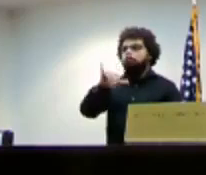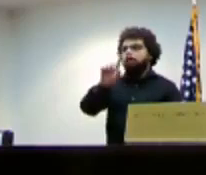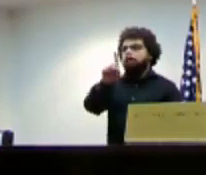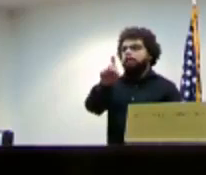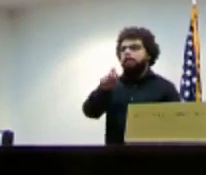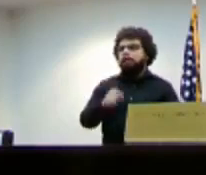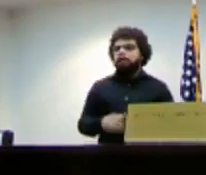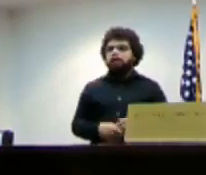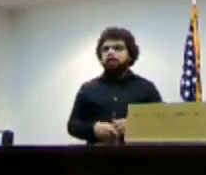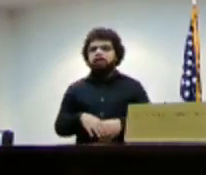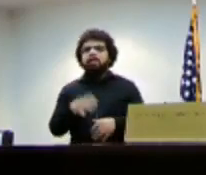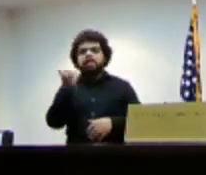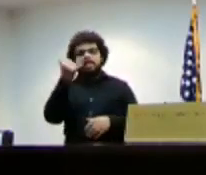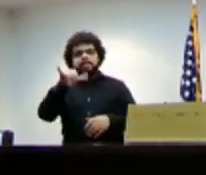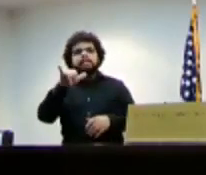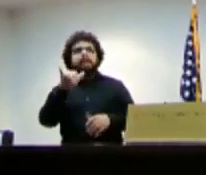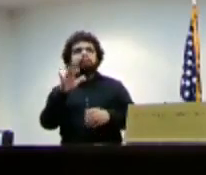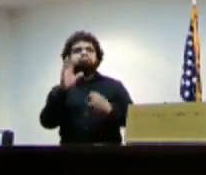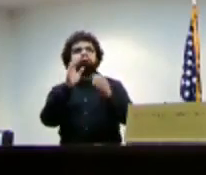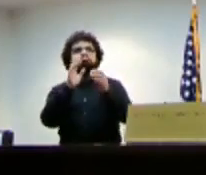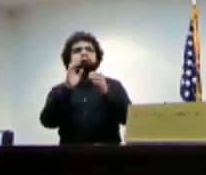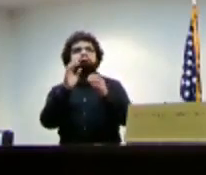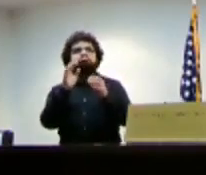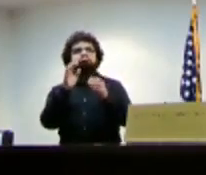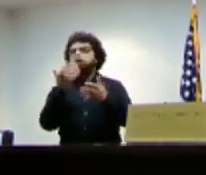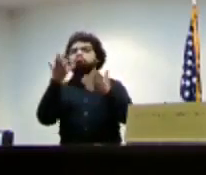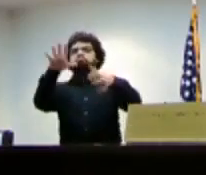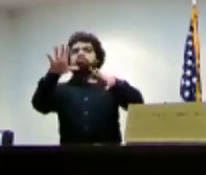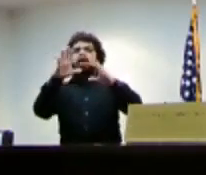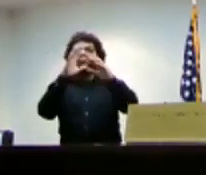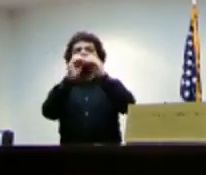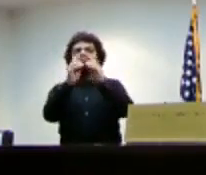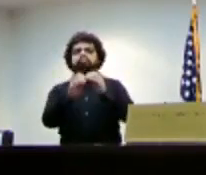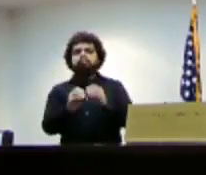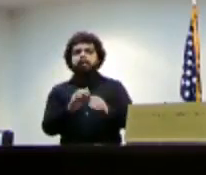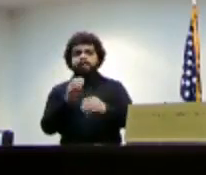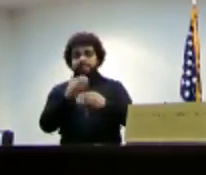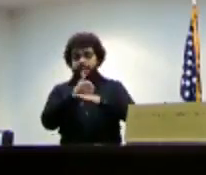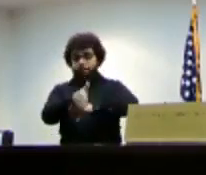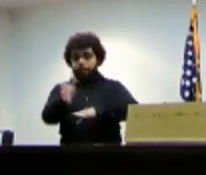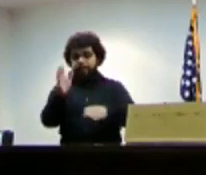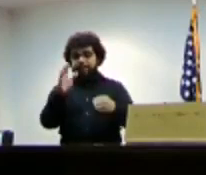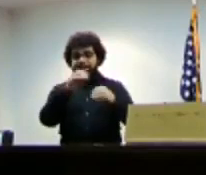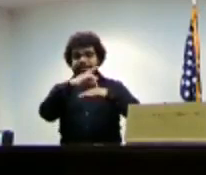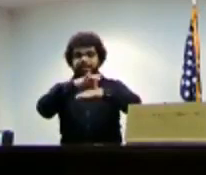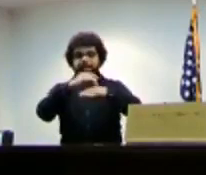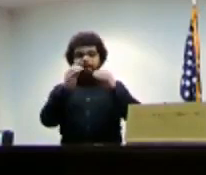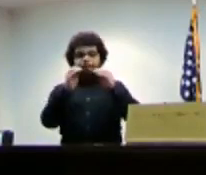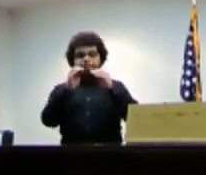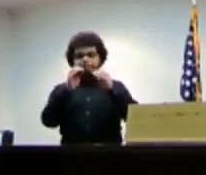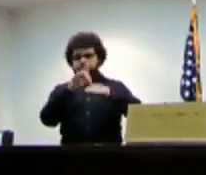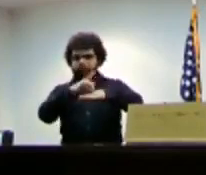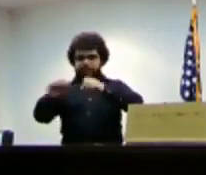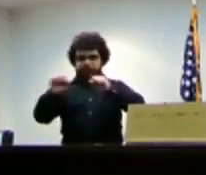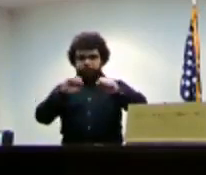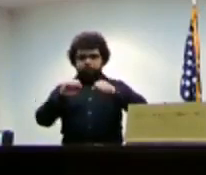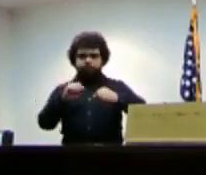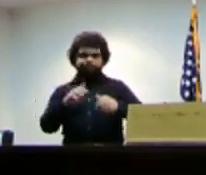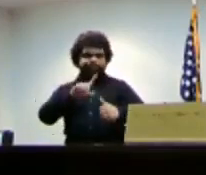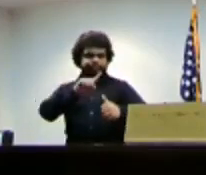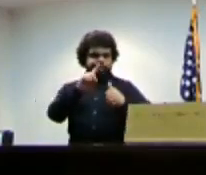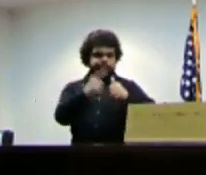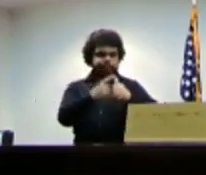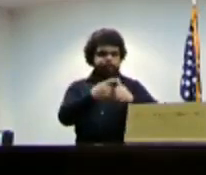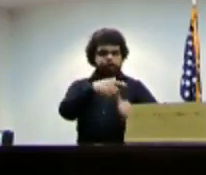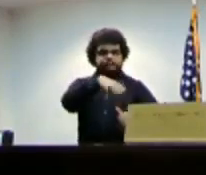las estructuras se repararon luego del terremoto. Se reparó primero la unidad 5. Para ese año